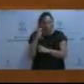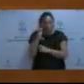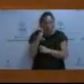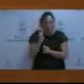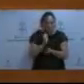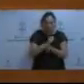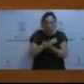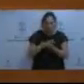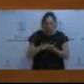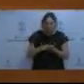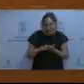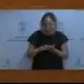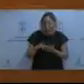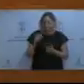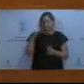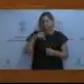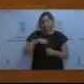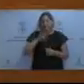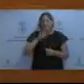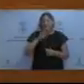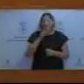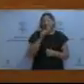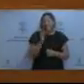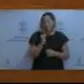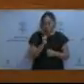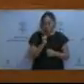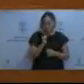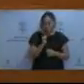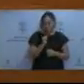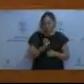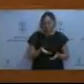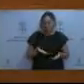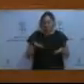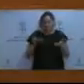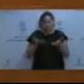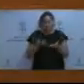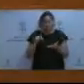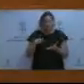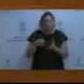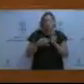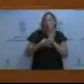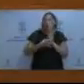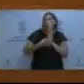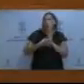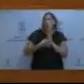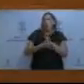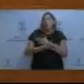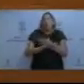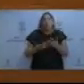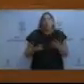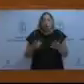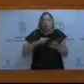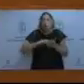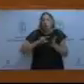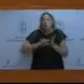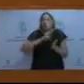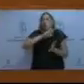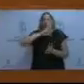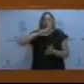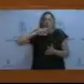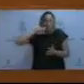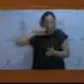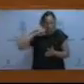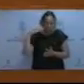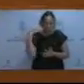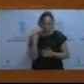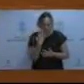sistema de ayudas a los libros de texto que tenemos en Asturias son de esa calidad, de ese sistema que hay que preservar. Hablaba usted